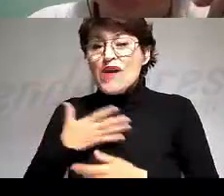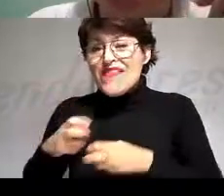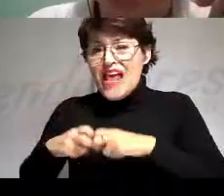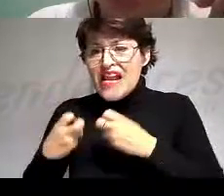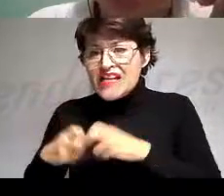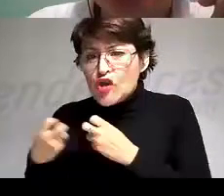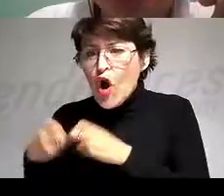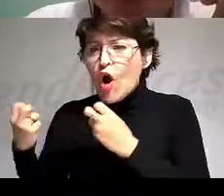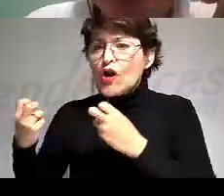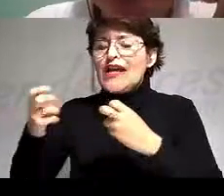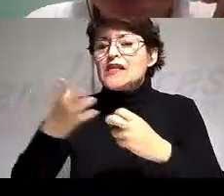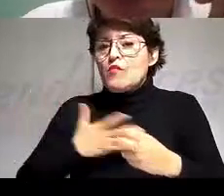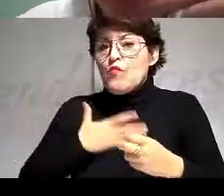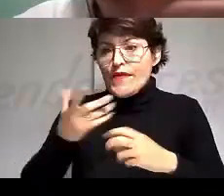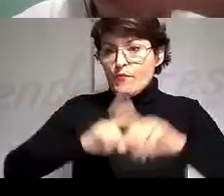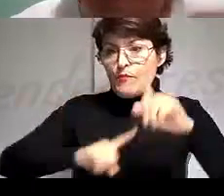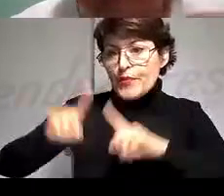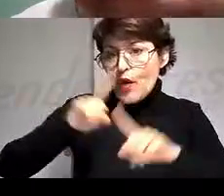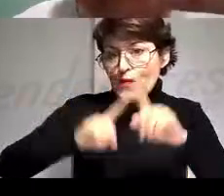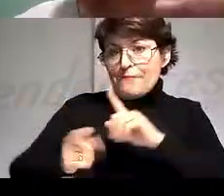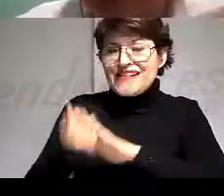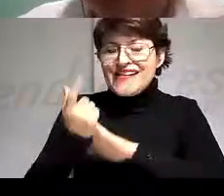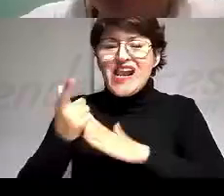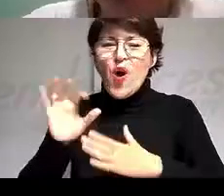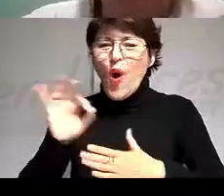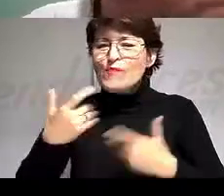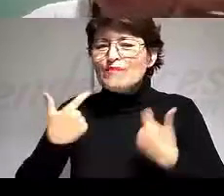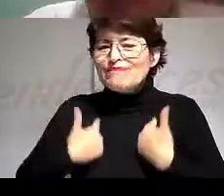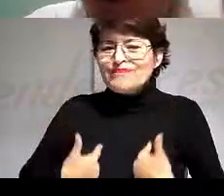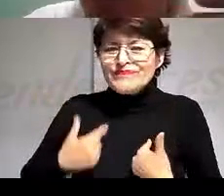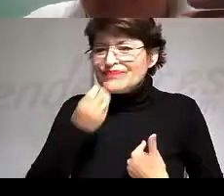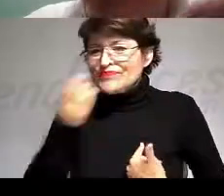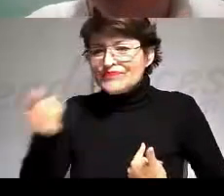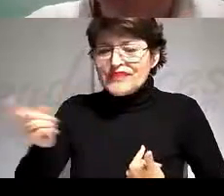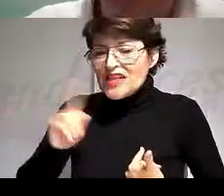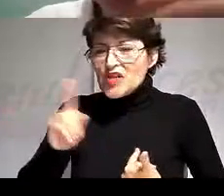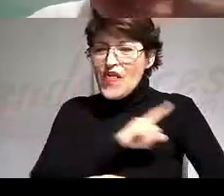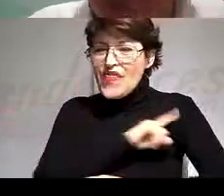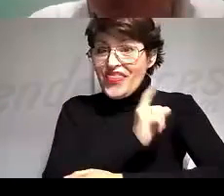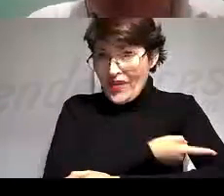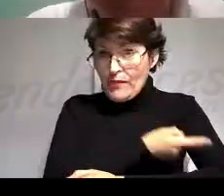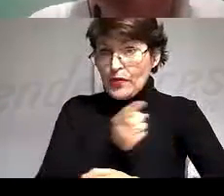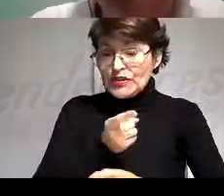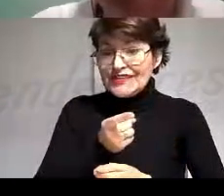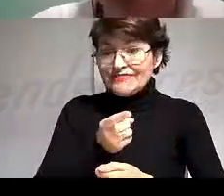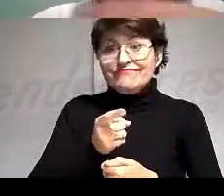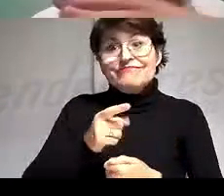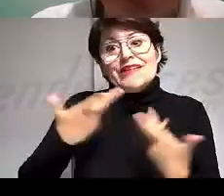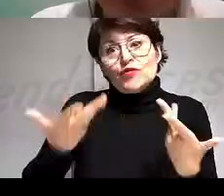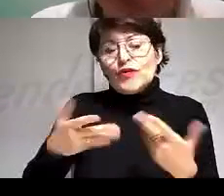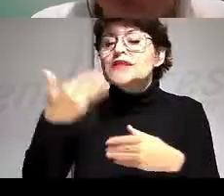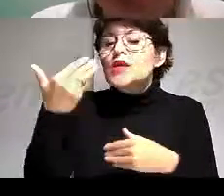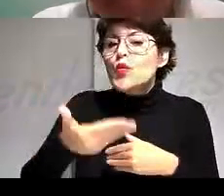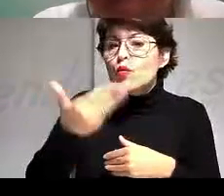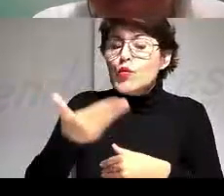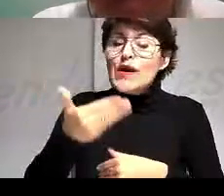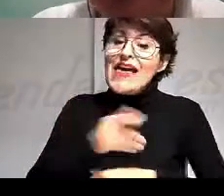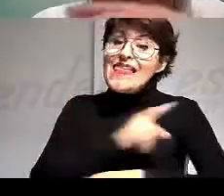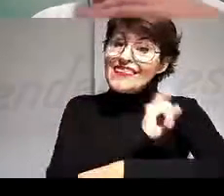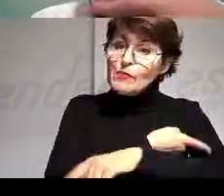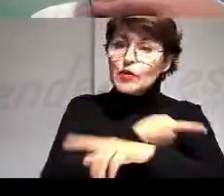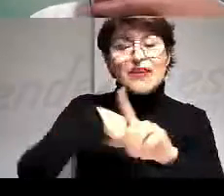a no estar satisfecho con el ejercicio físico, con tu rendimiento, que aparezcan efectos secundarios y demás. Por tanto, la dieta del